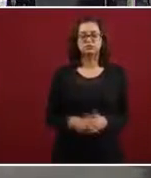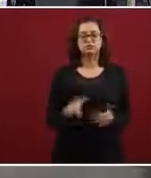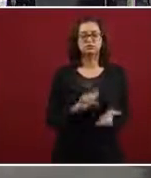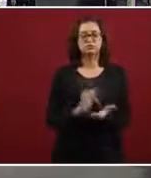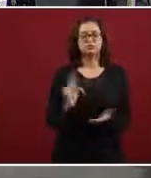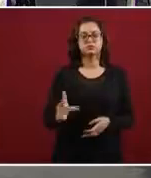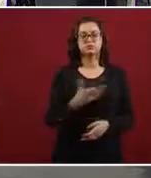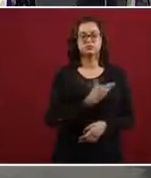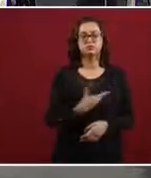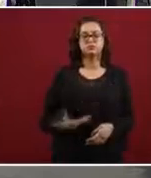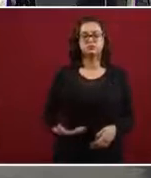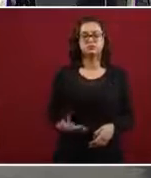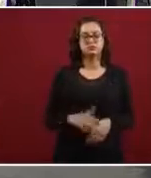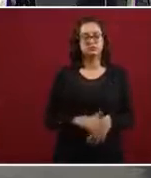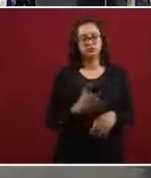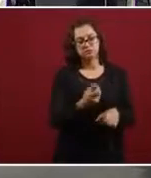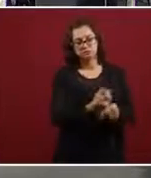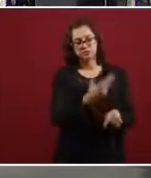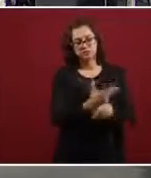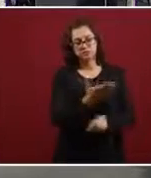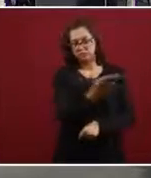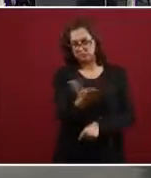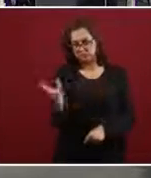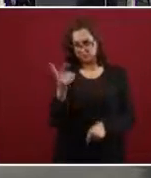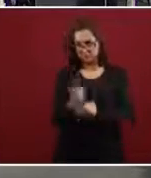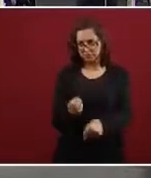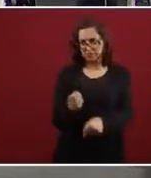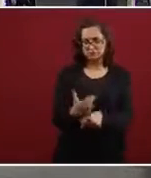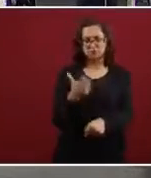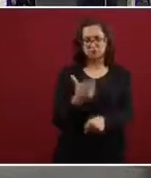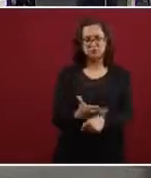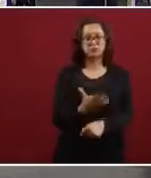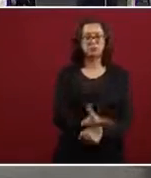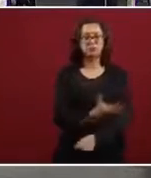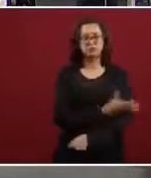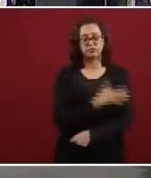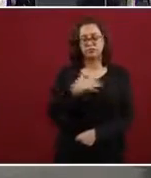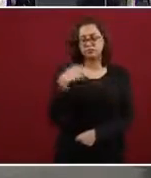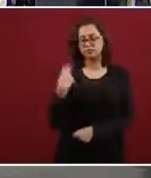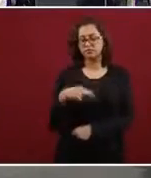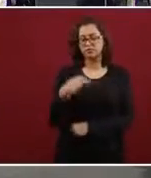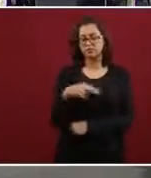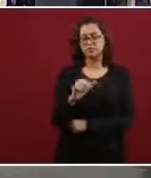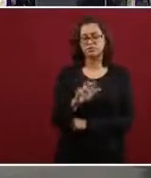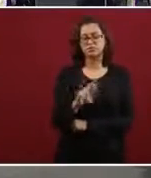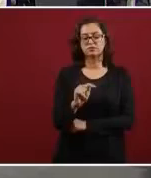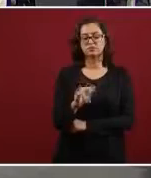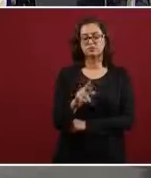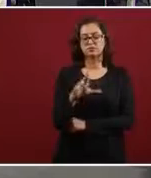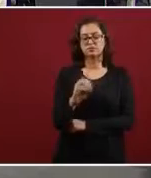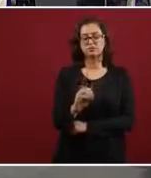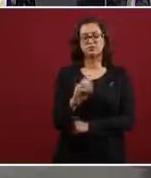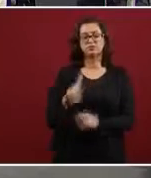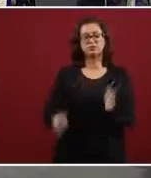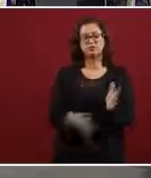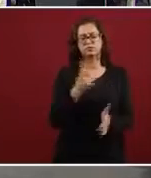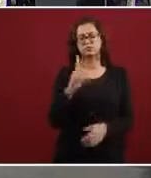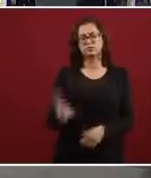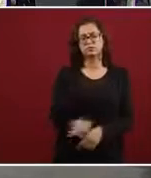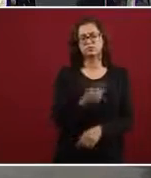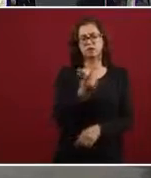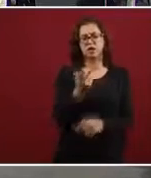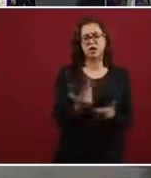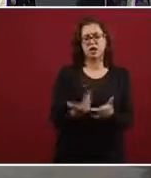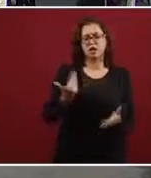Gracias, señor presidente, secretario, subsecretario, compañeros. Arturo Páramo, Grupo Imagen. Para reiterarle una pregunta que ya le